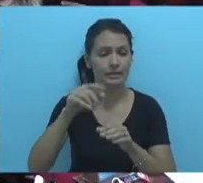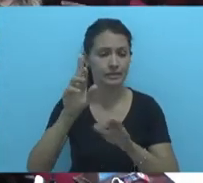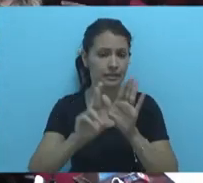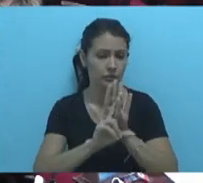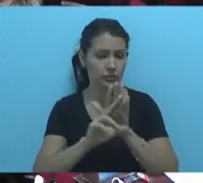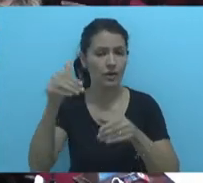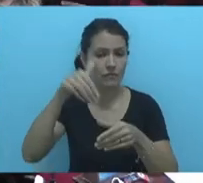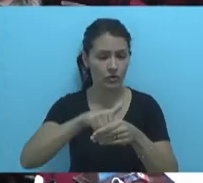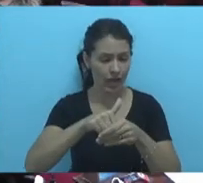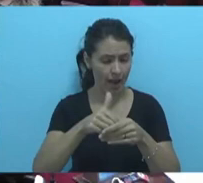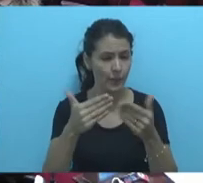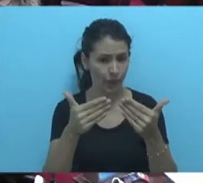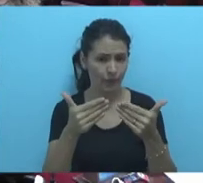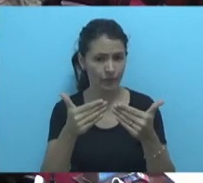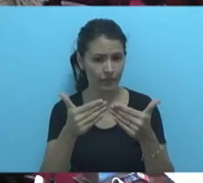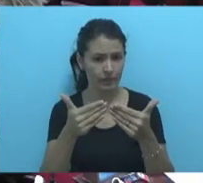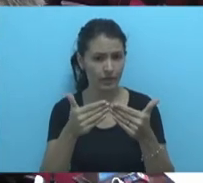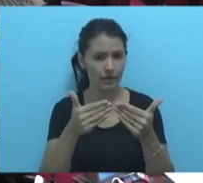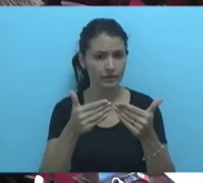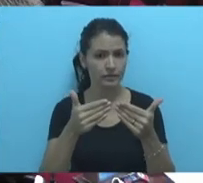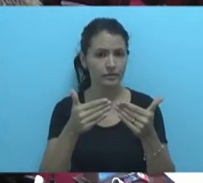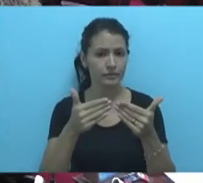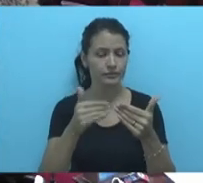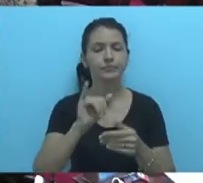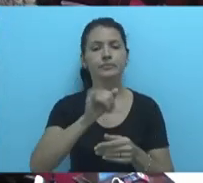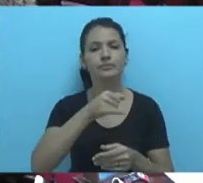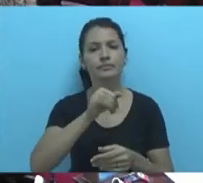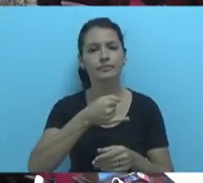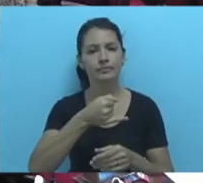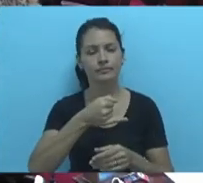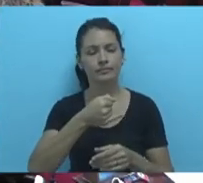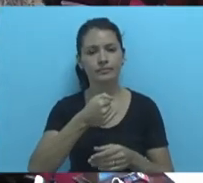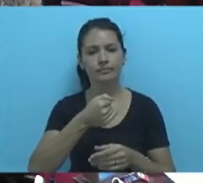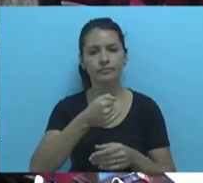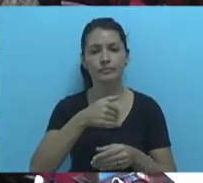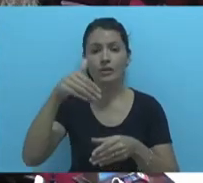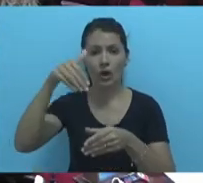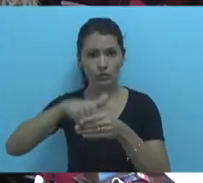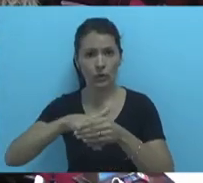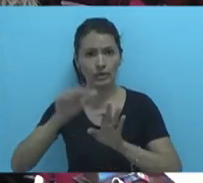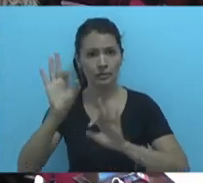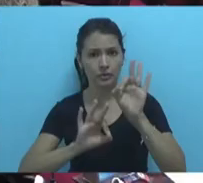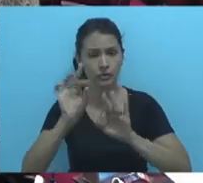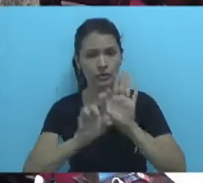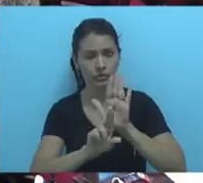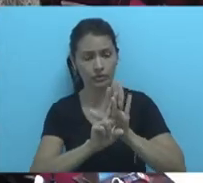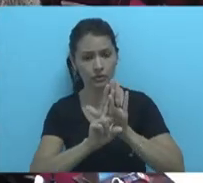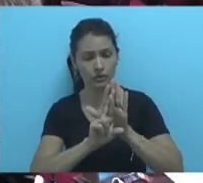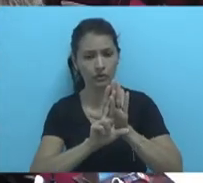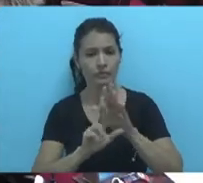A consideración el tratamiento sobre tablas de la resolución resulta aprobado. A consideración